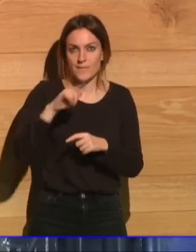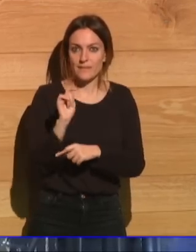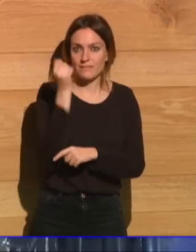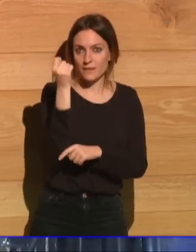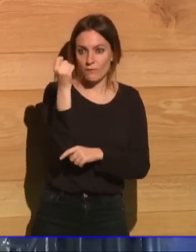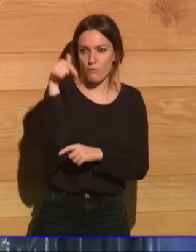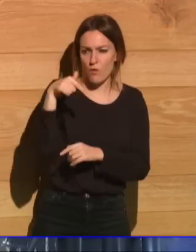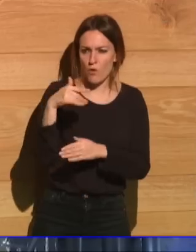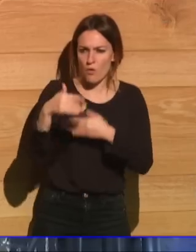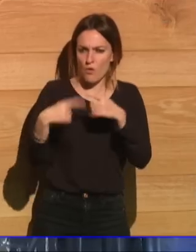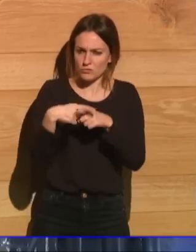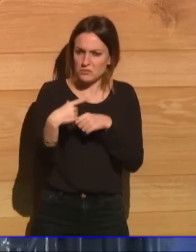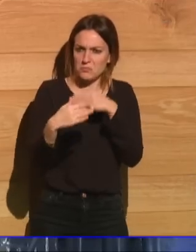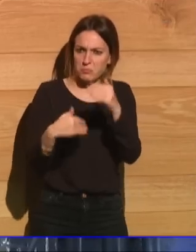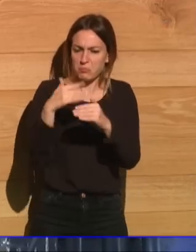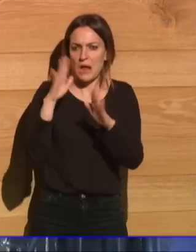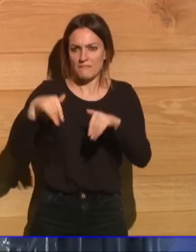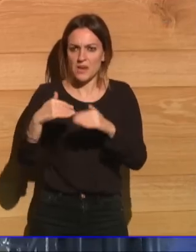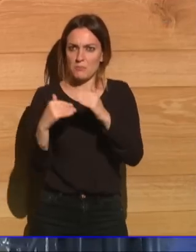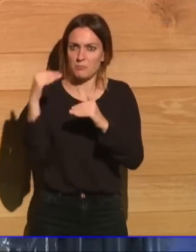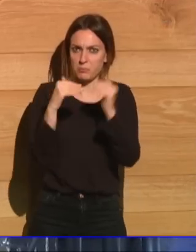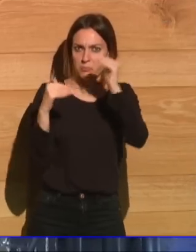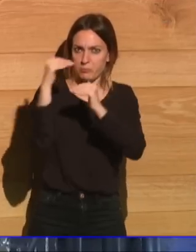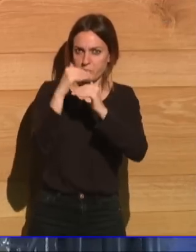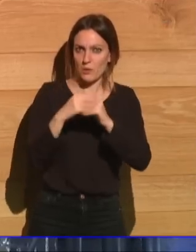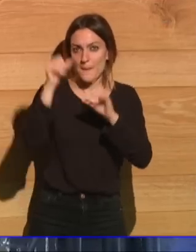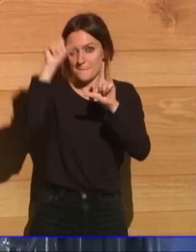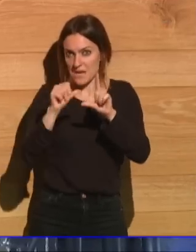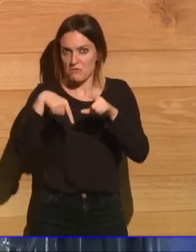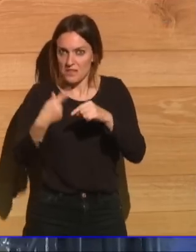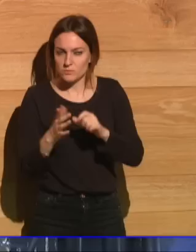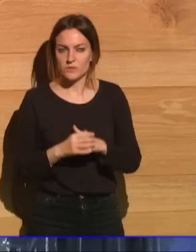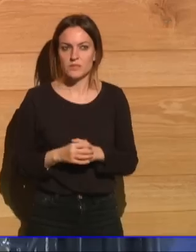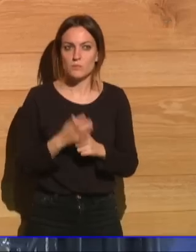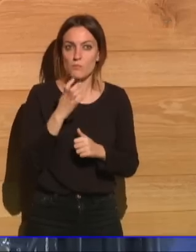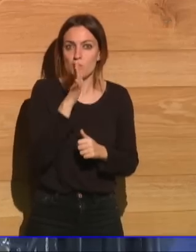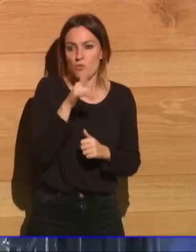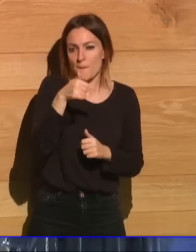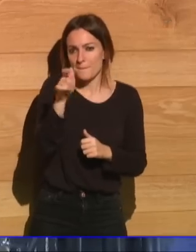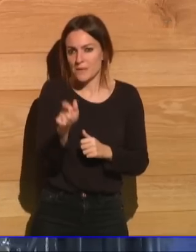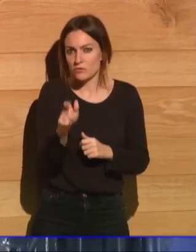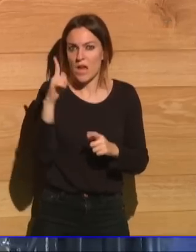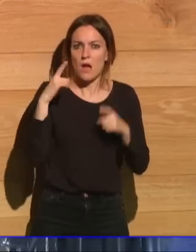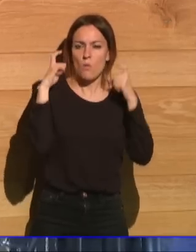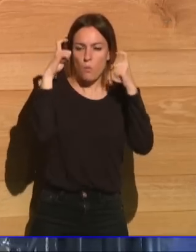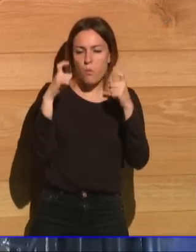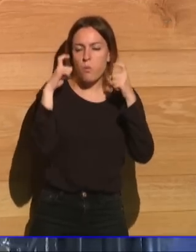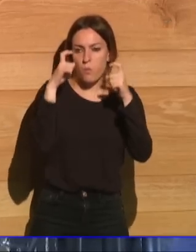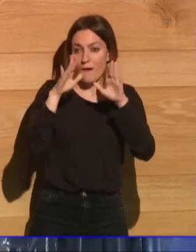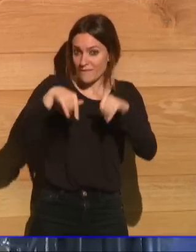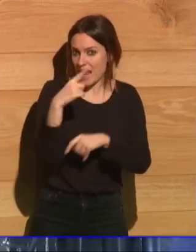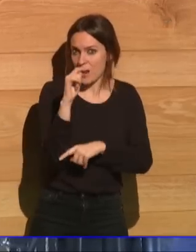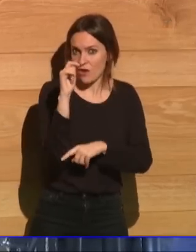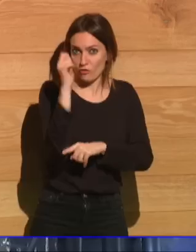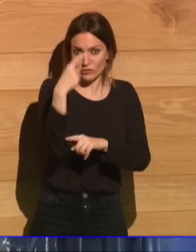de la superación, ocurra lo que ocurra al final de la película, porque hay alguien que consigue algo a través del esfuerzo. Mientras que